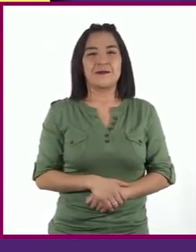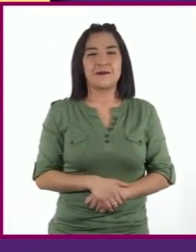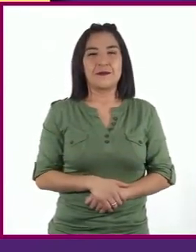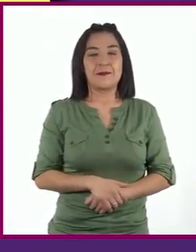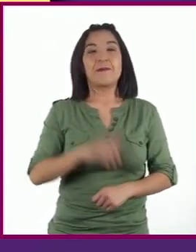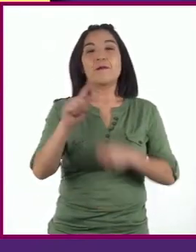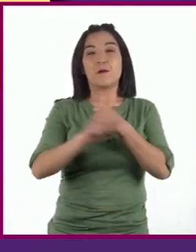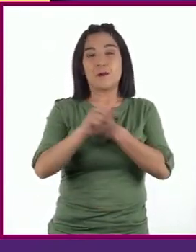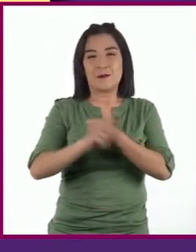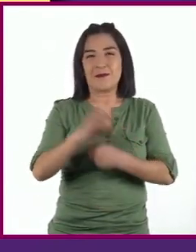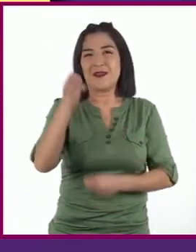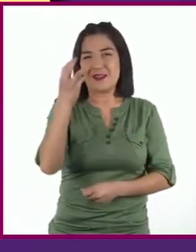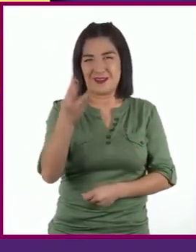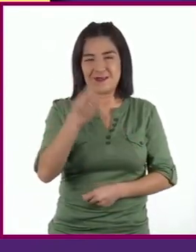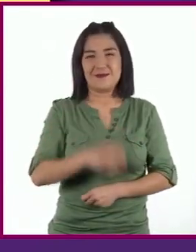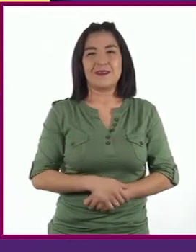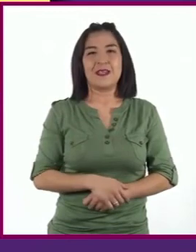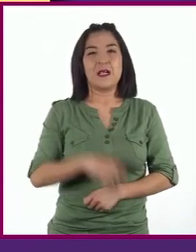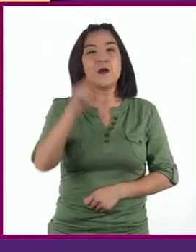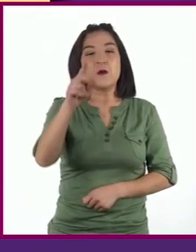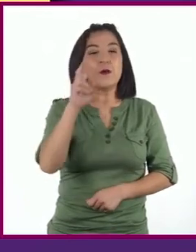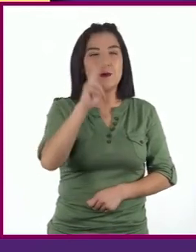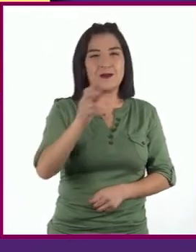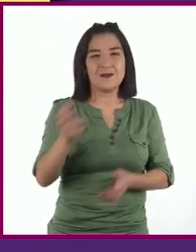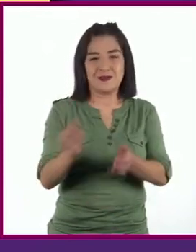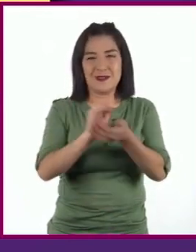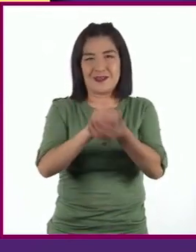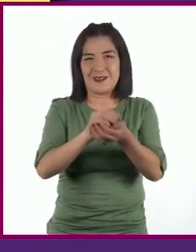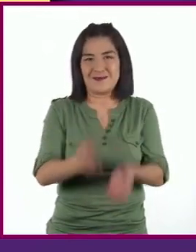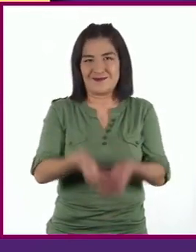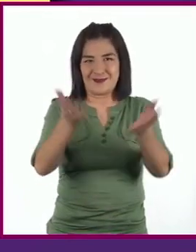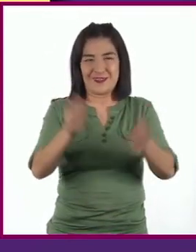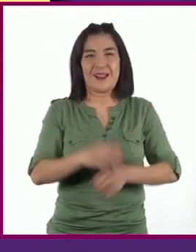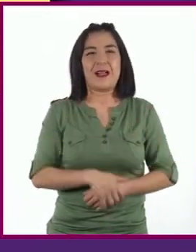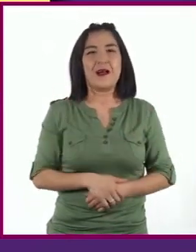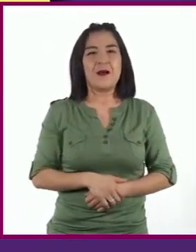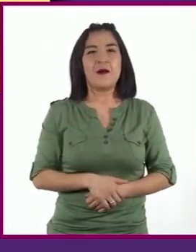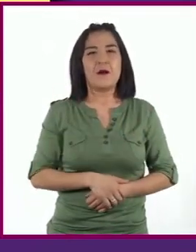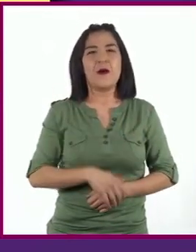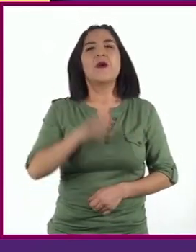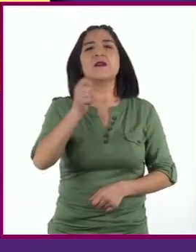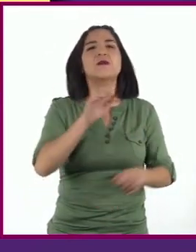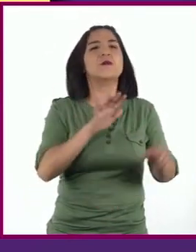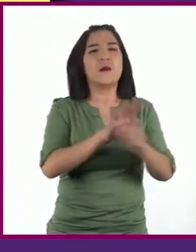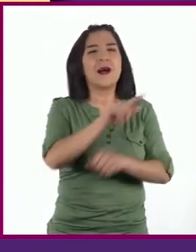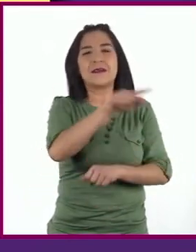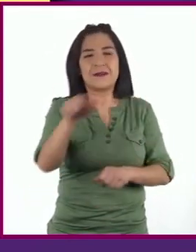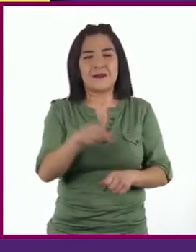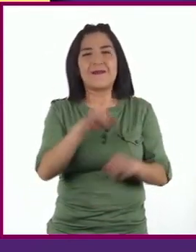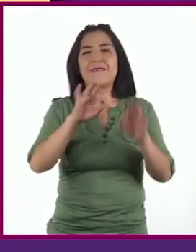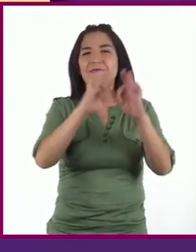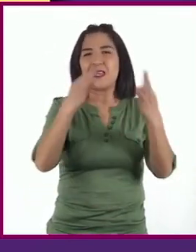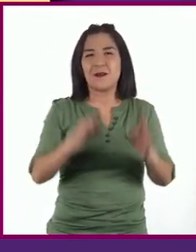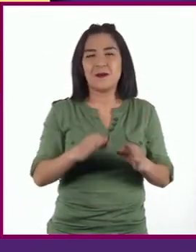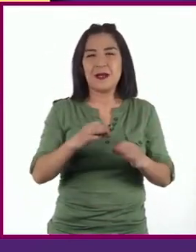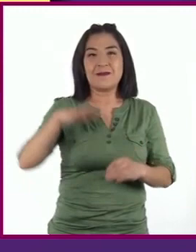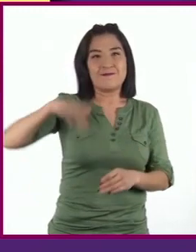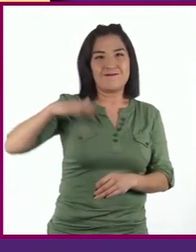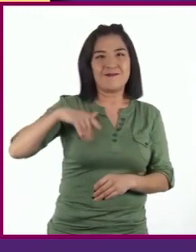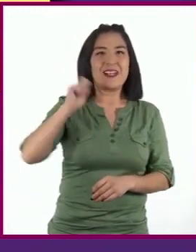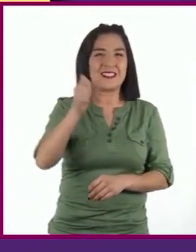Problema 3. Observa el siguiente dado. ¿Cuál de las siguientes figuras corresponden a la